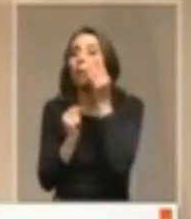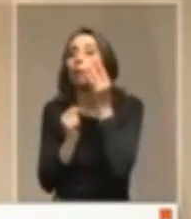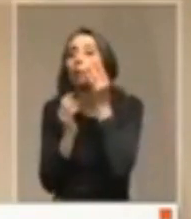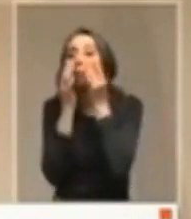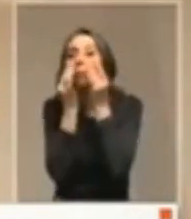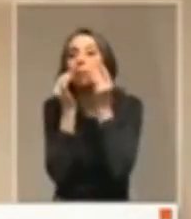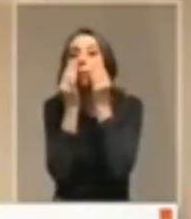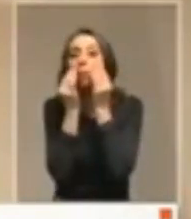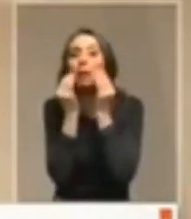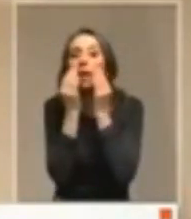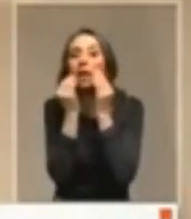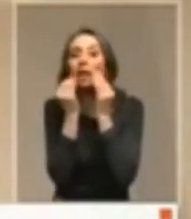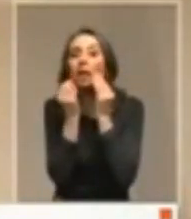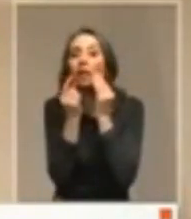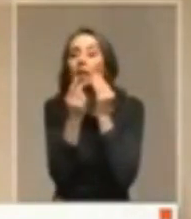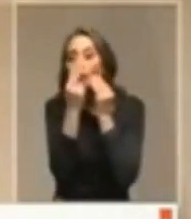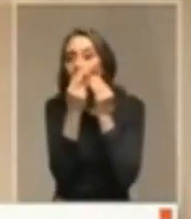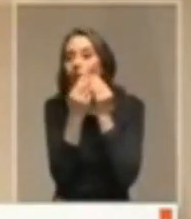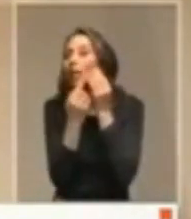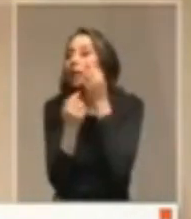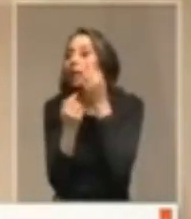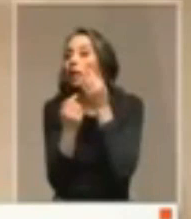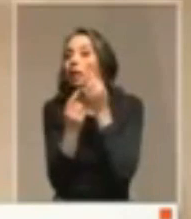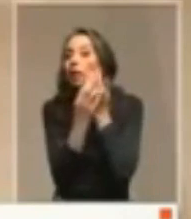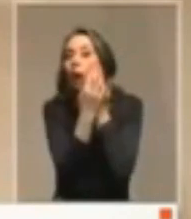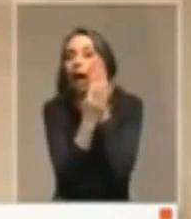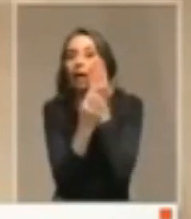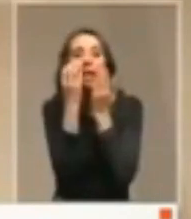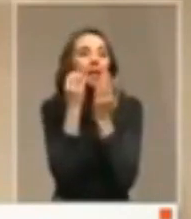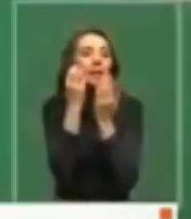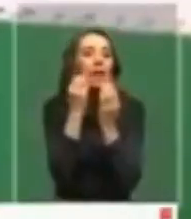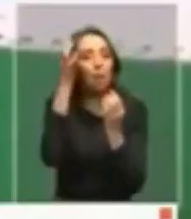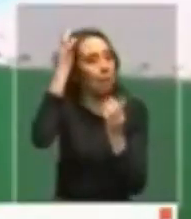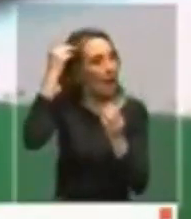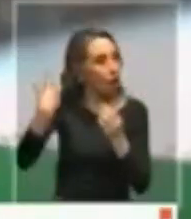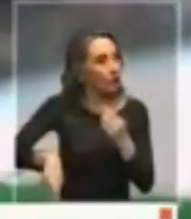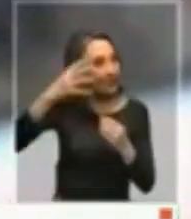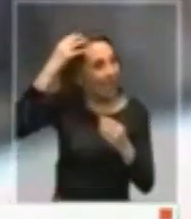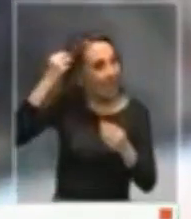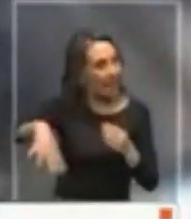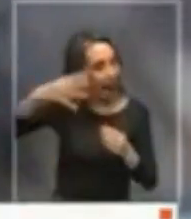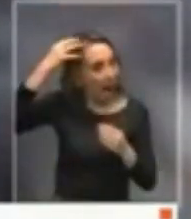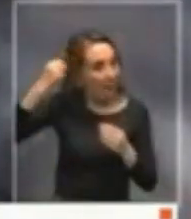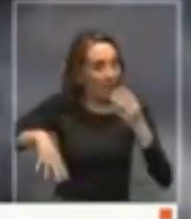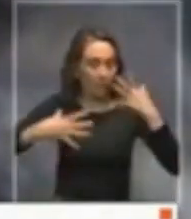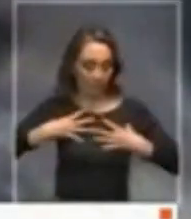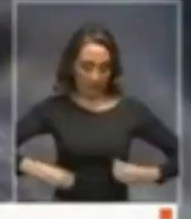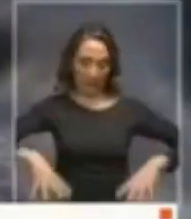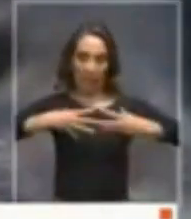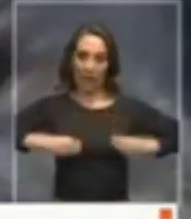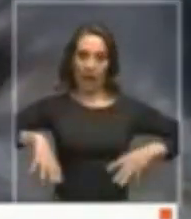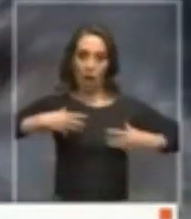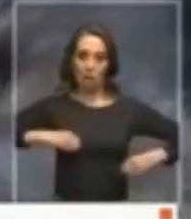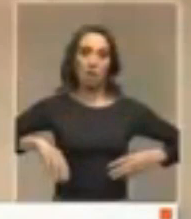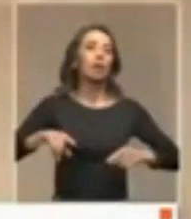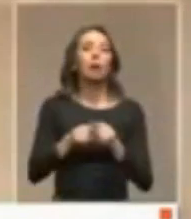inicialmente dermatológicas que se observan como zonas casposas, con alopecia, que podría quizás ser un